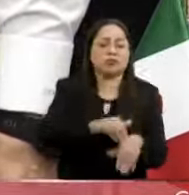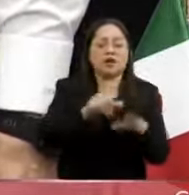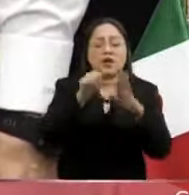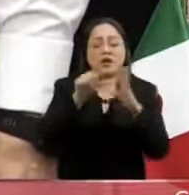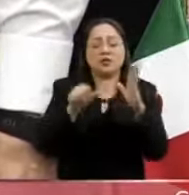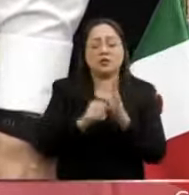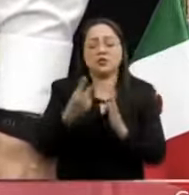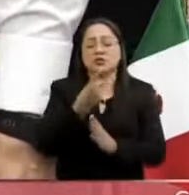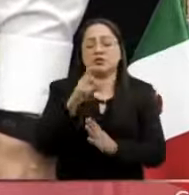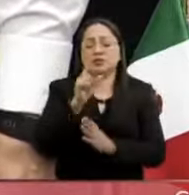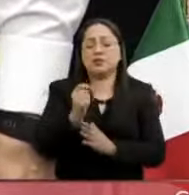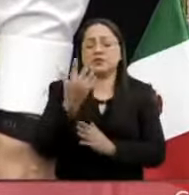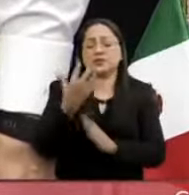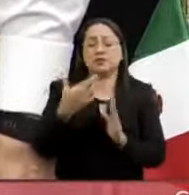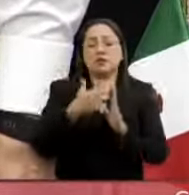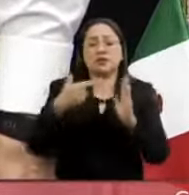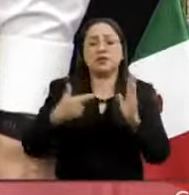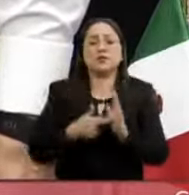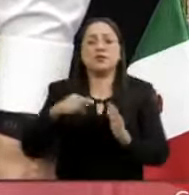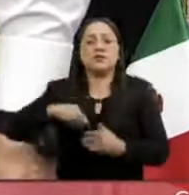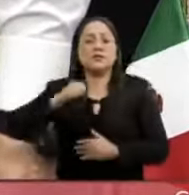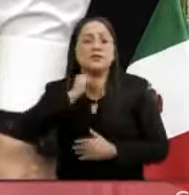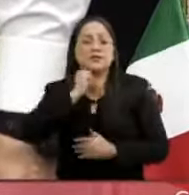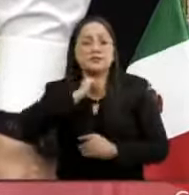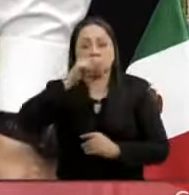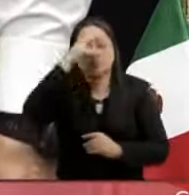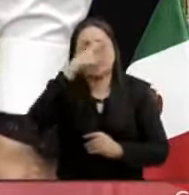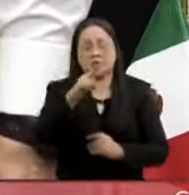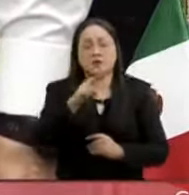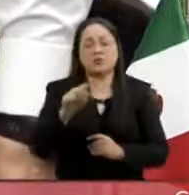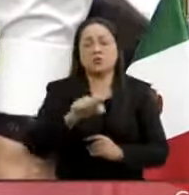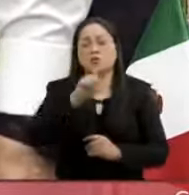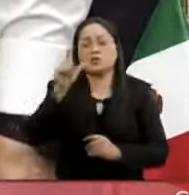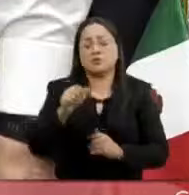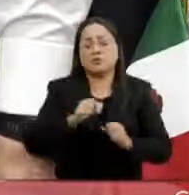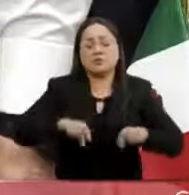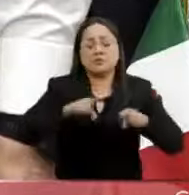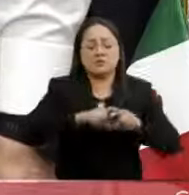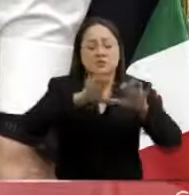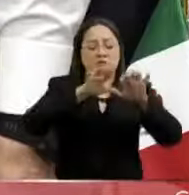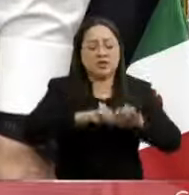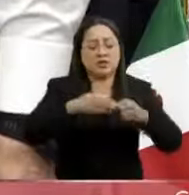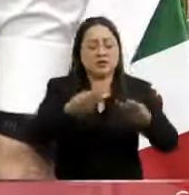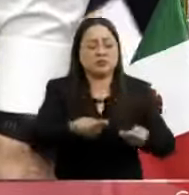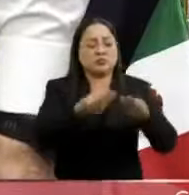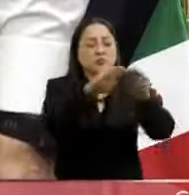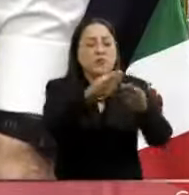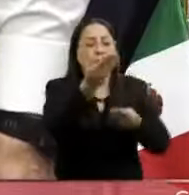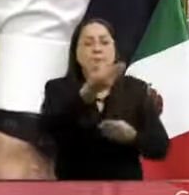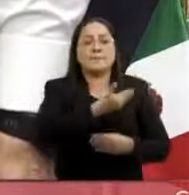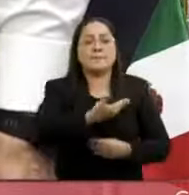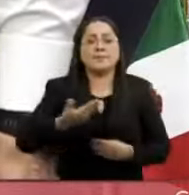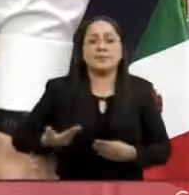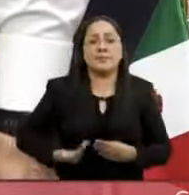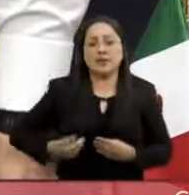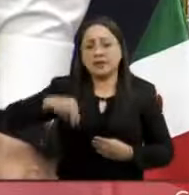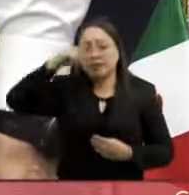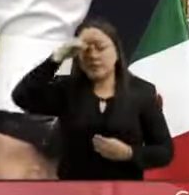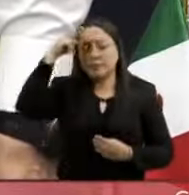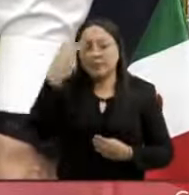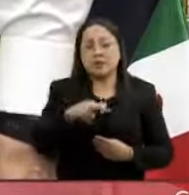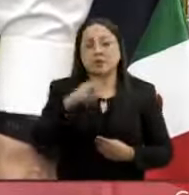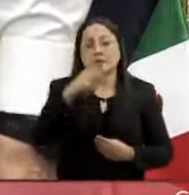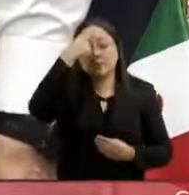artículo 225 del Reglamento del Senado, se remitirá el decreto al titular del Poder Ejecutivo Federal